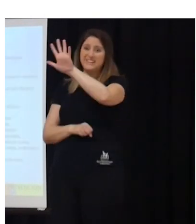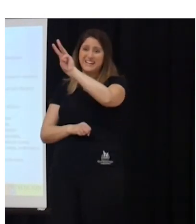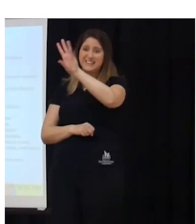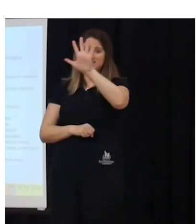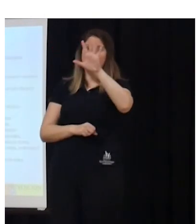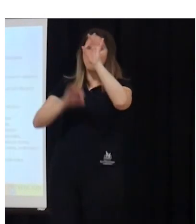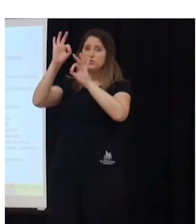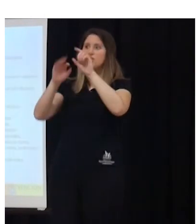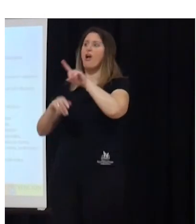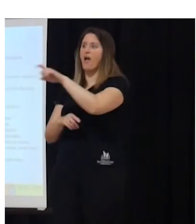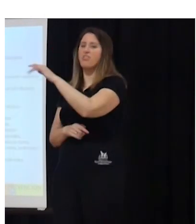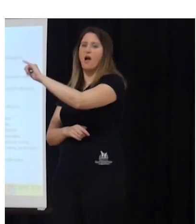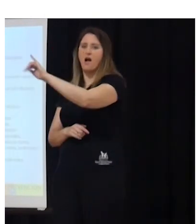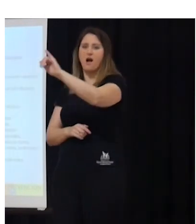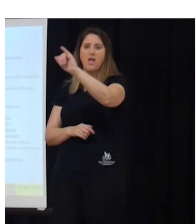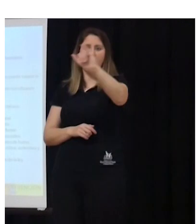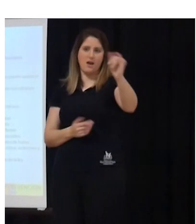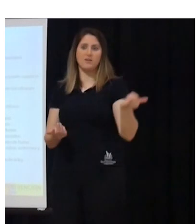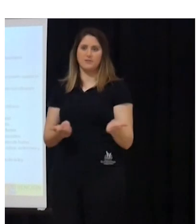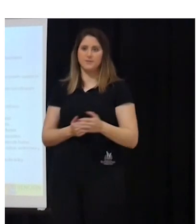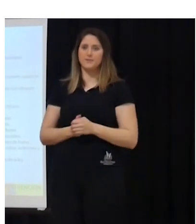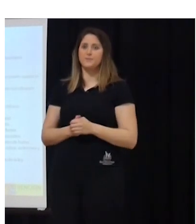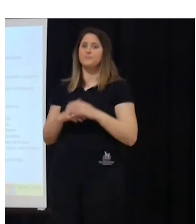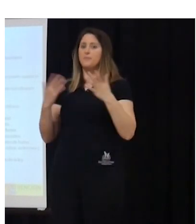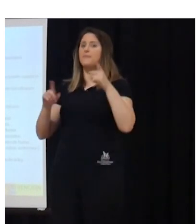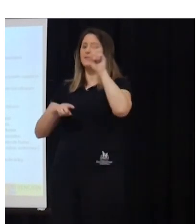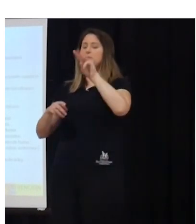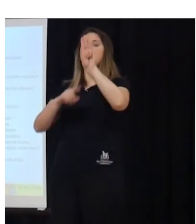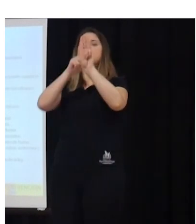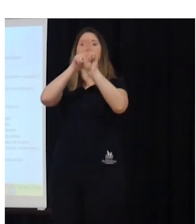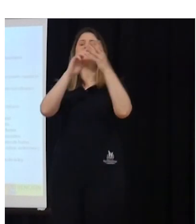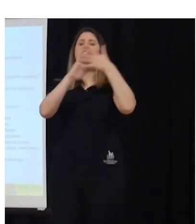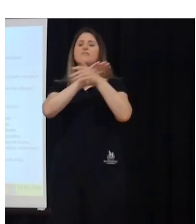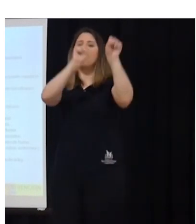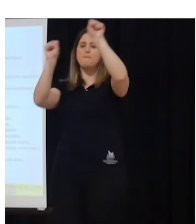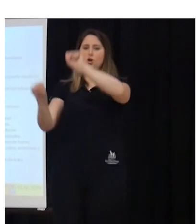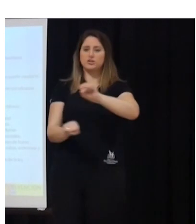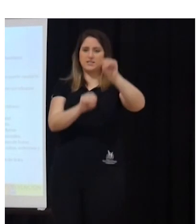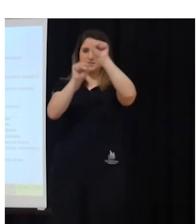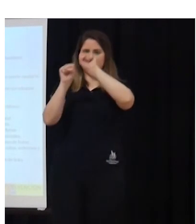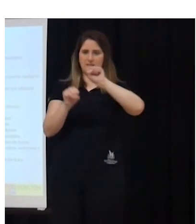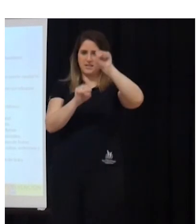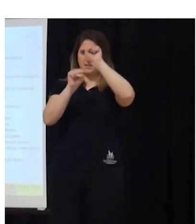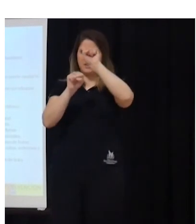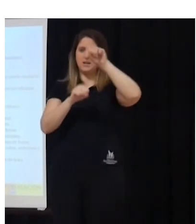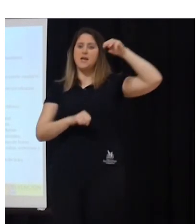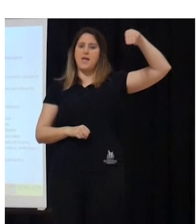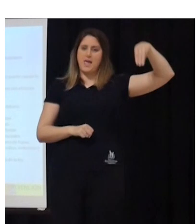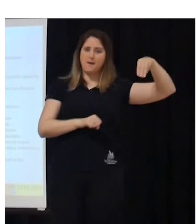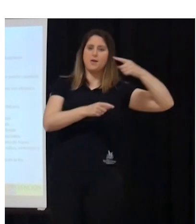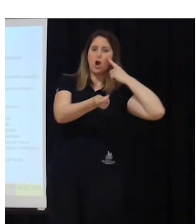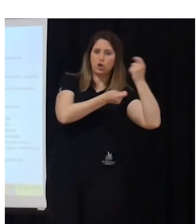El siguiente, la P, viene de proteger. Hay que proteger